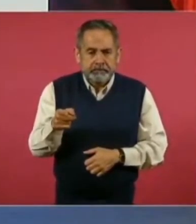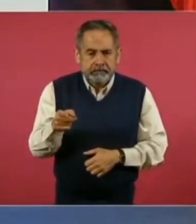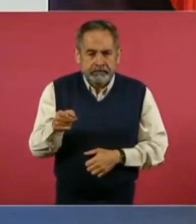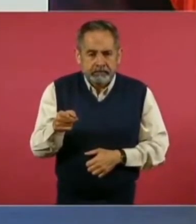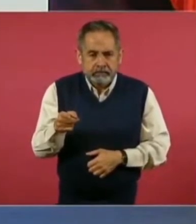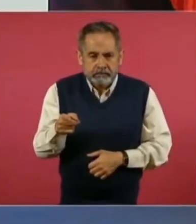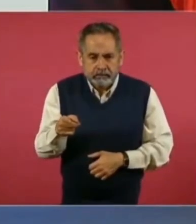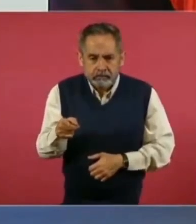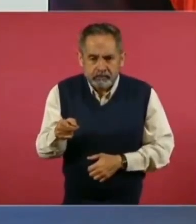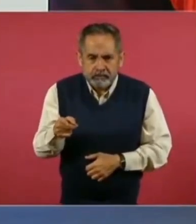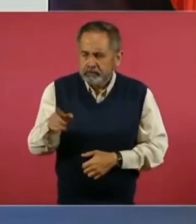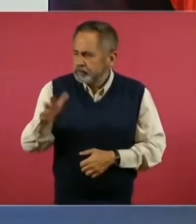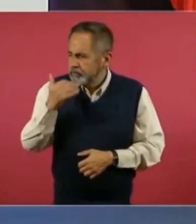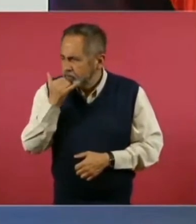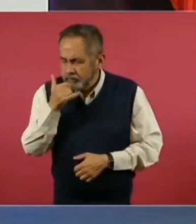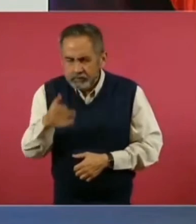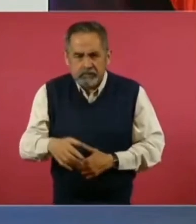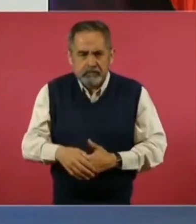mande.